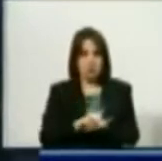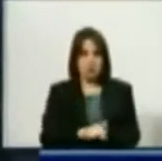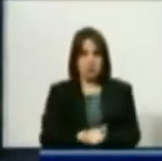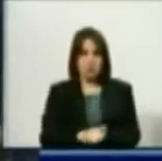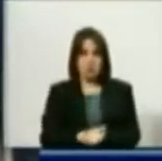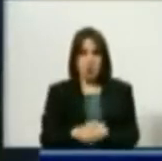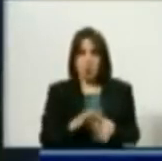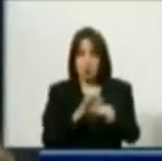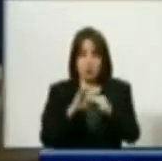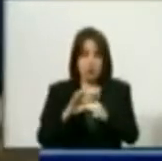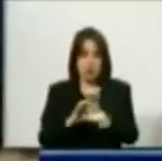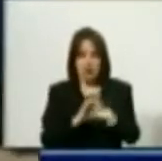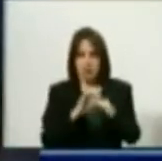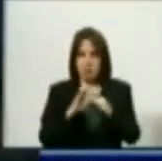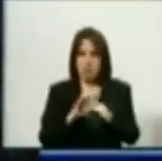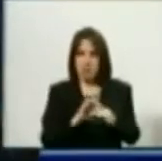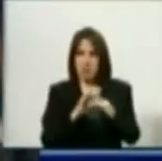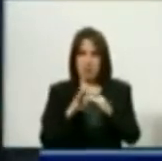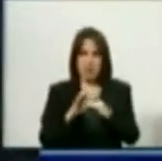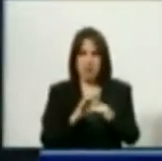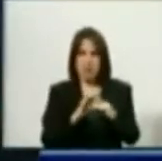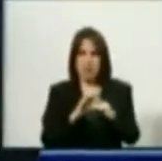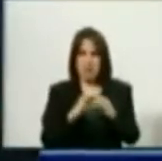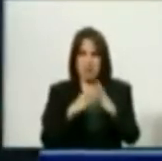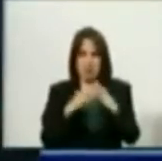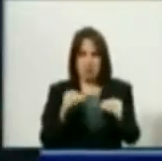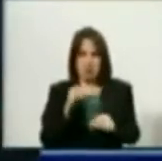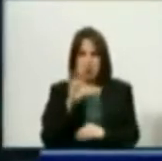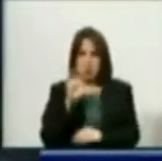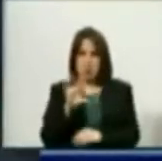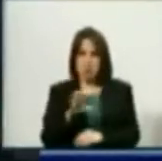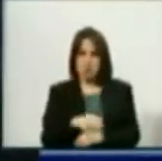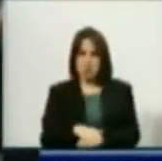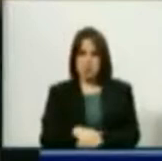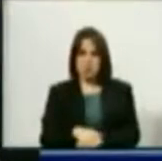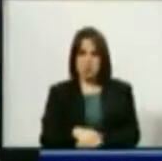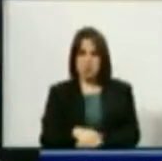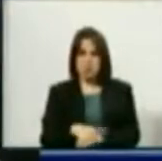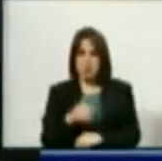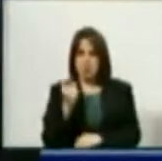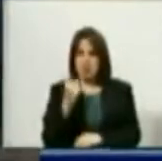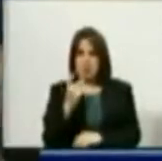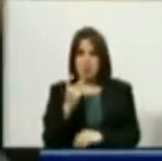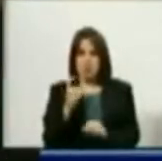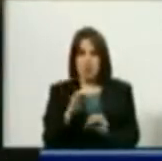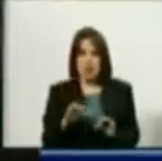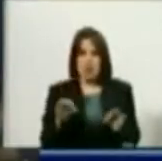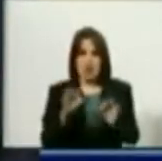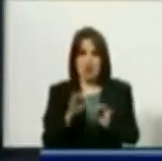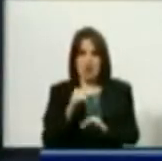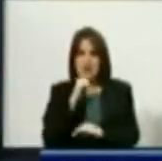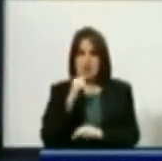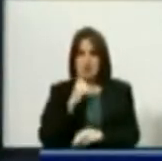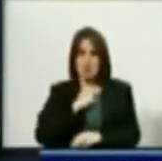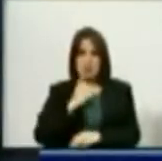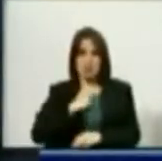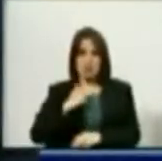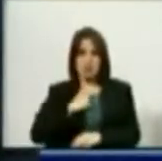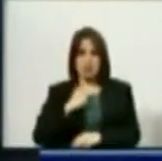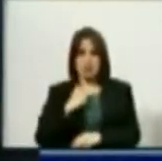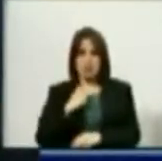unidad de Los Patriotas no faltarán los que traten de aprovechar